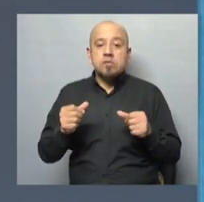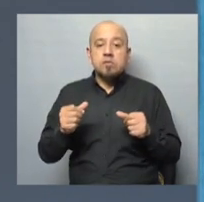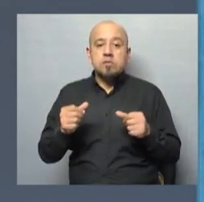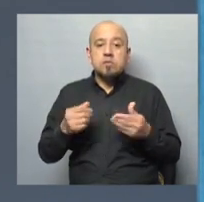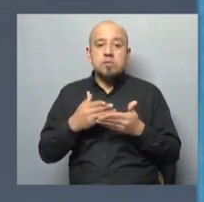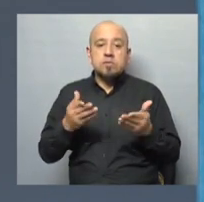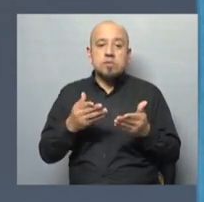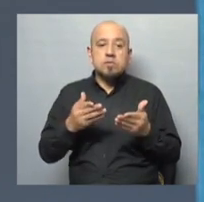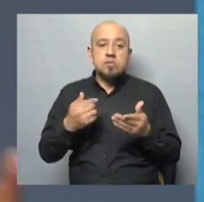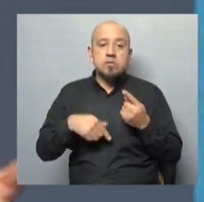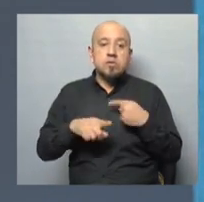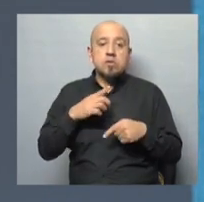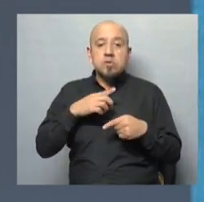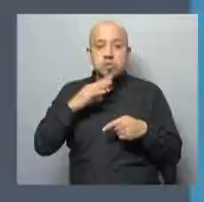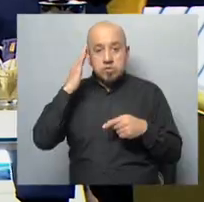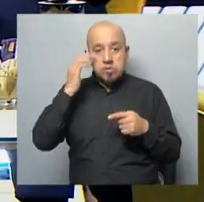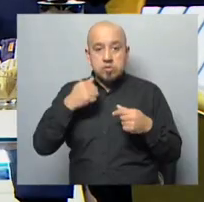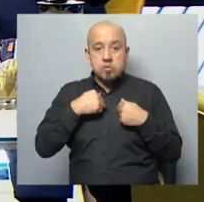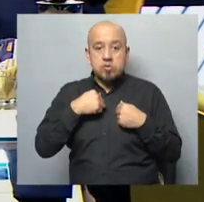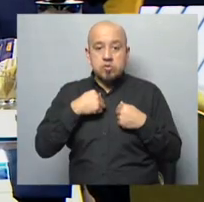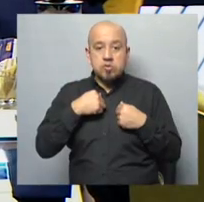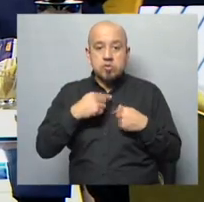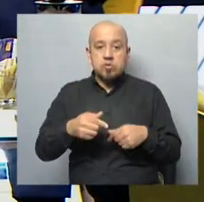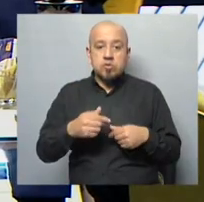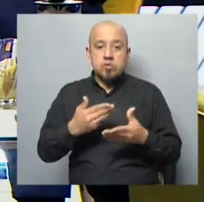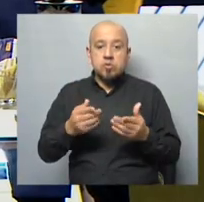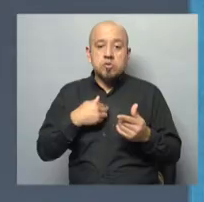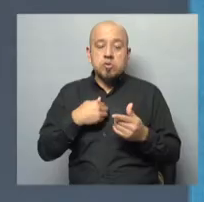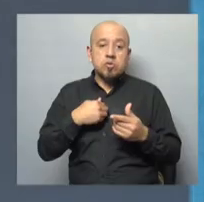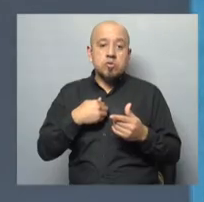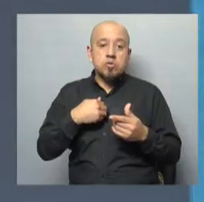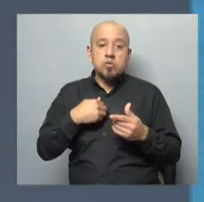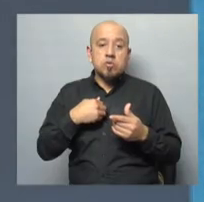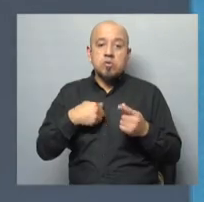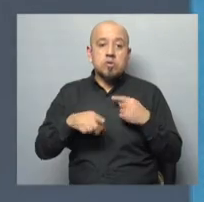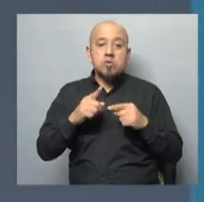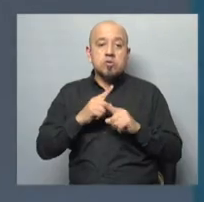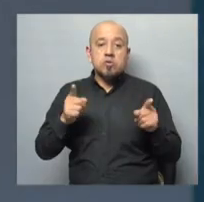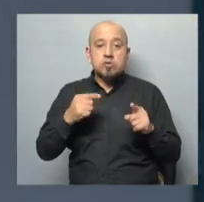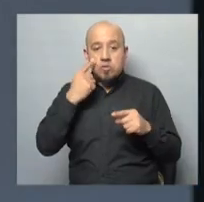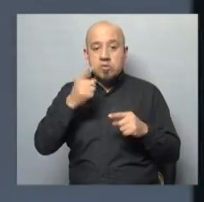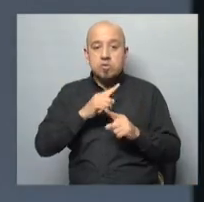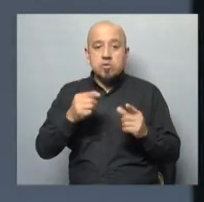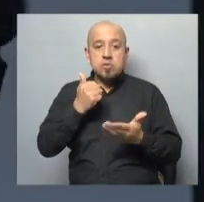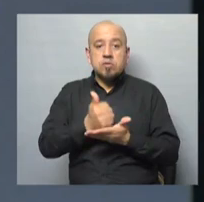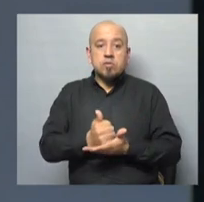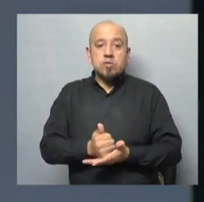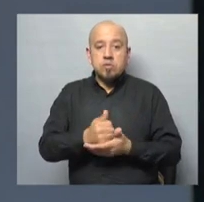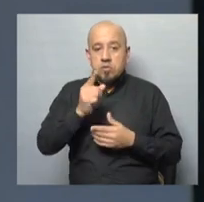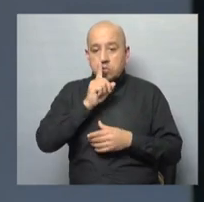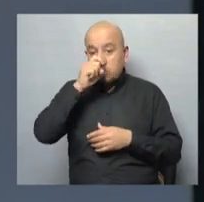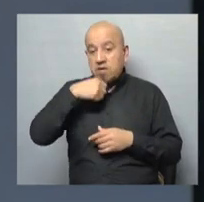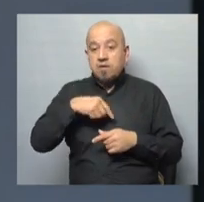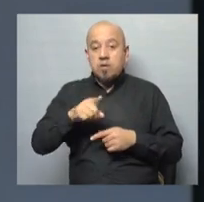o por lo menos por lo que me enteré porque yo estrené y me fui no vi las funciones no estuve acá cuando no estuve en montevideo